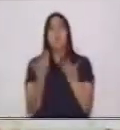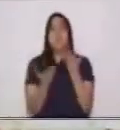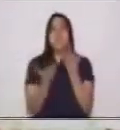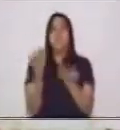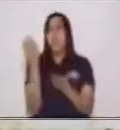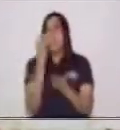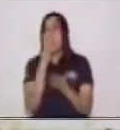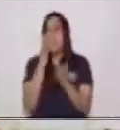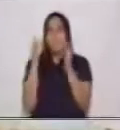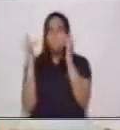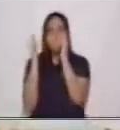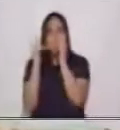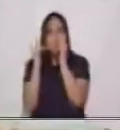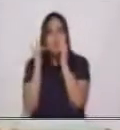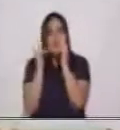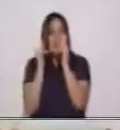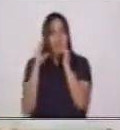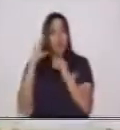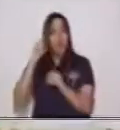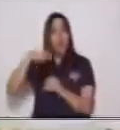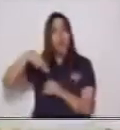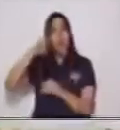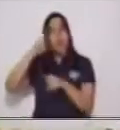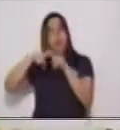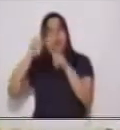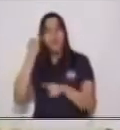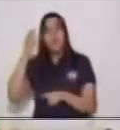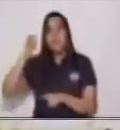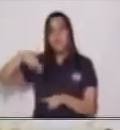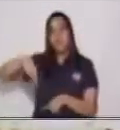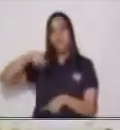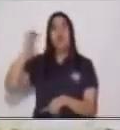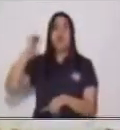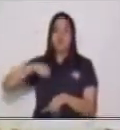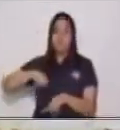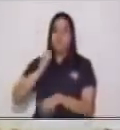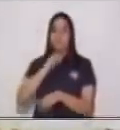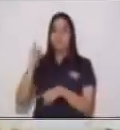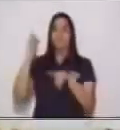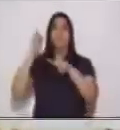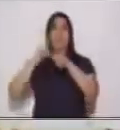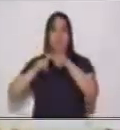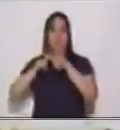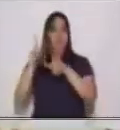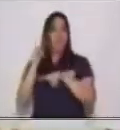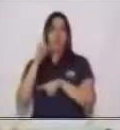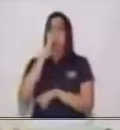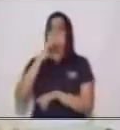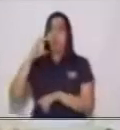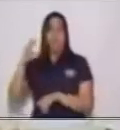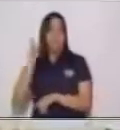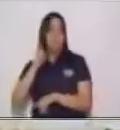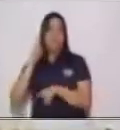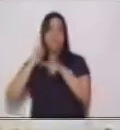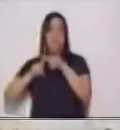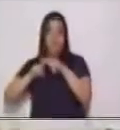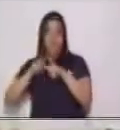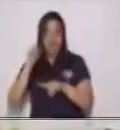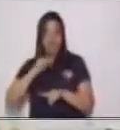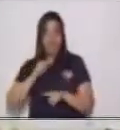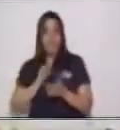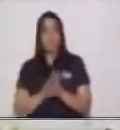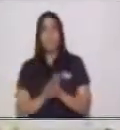Esa palabra conexión se escribe con X, es la excepción para esta regla. Y